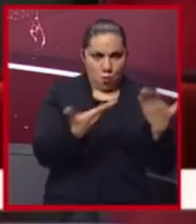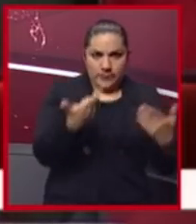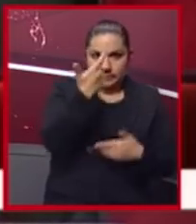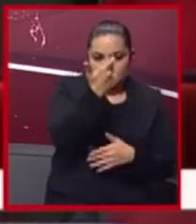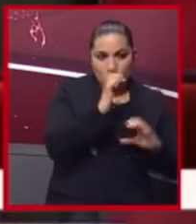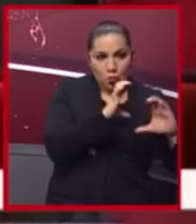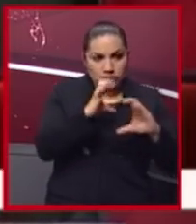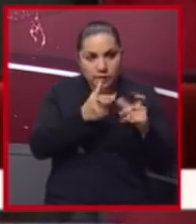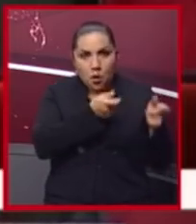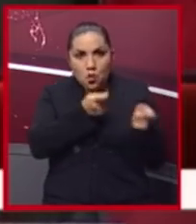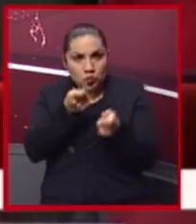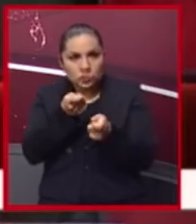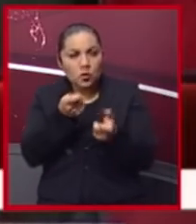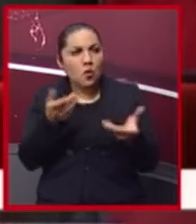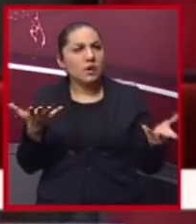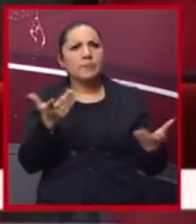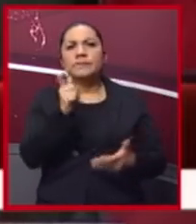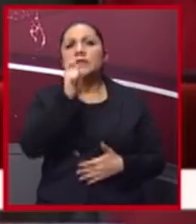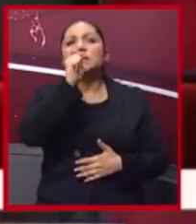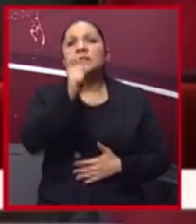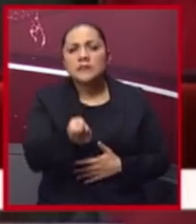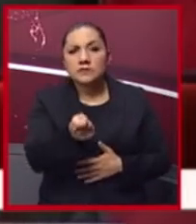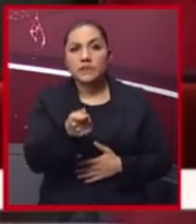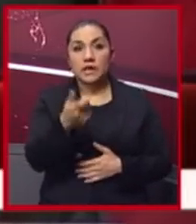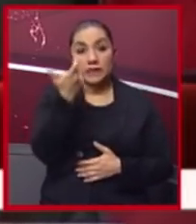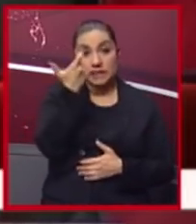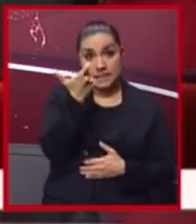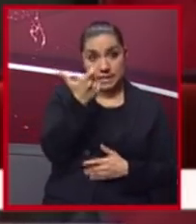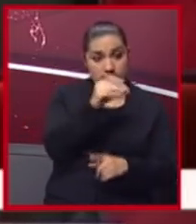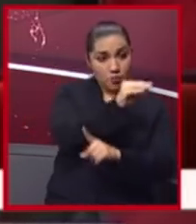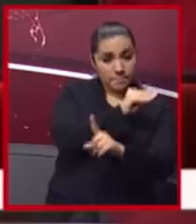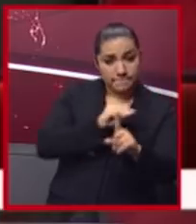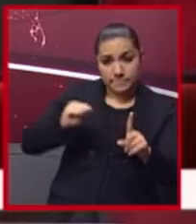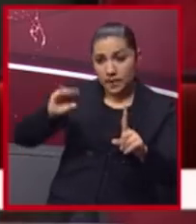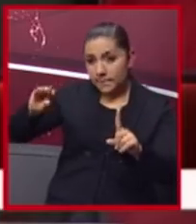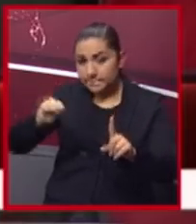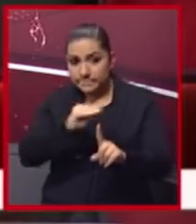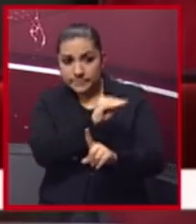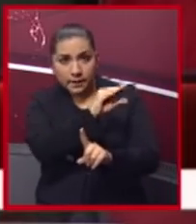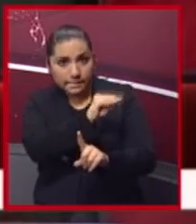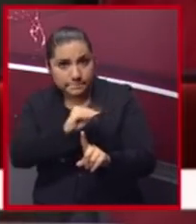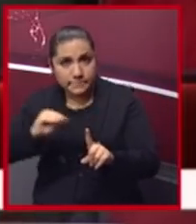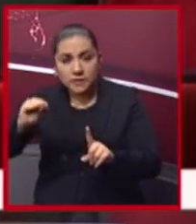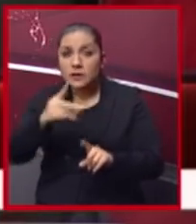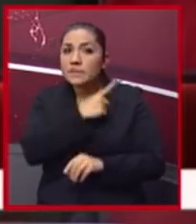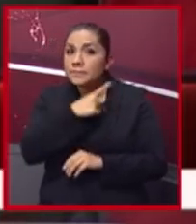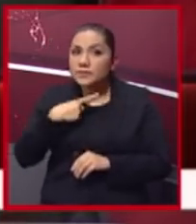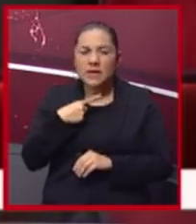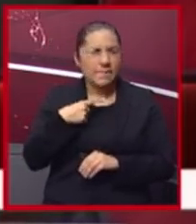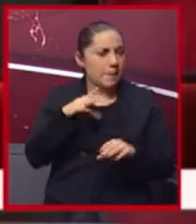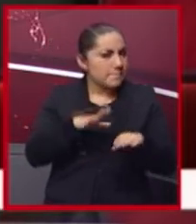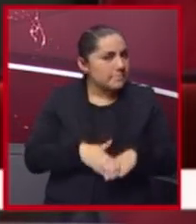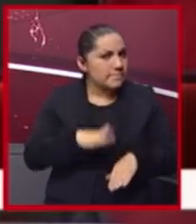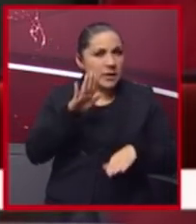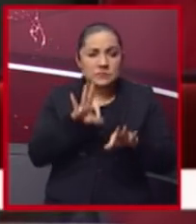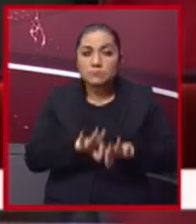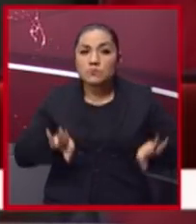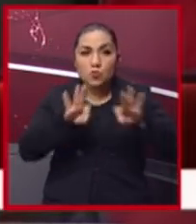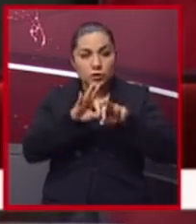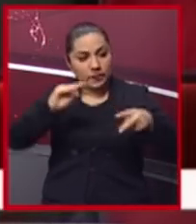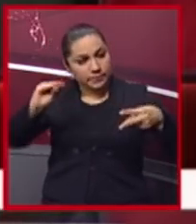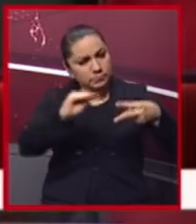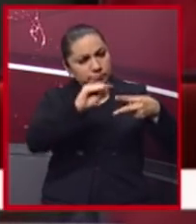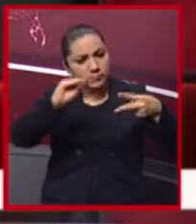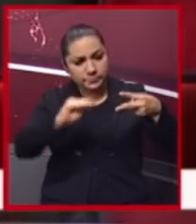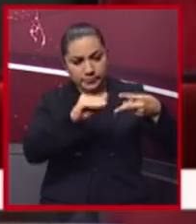Creemos nosotros que tenemos que redireccionar todo el gasto posible a dos asuntos: capital humano